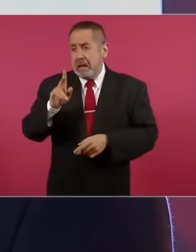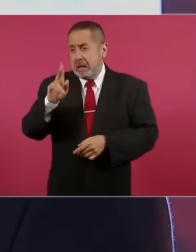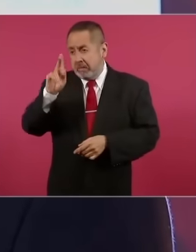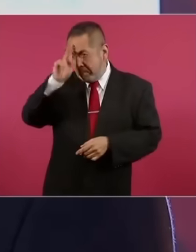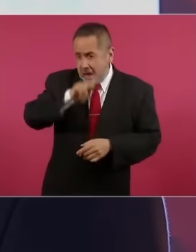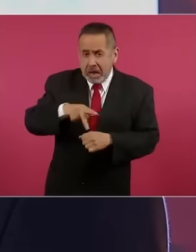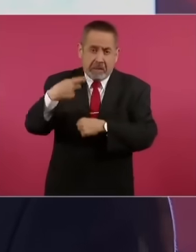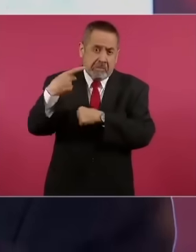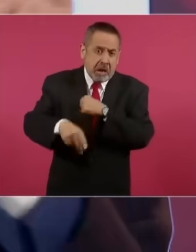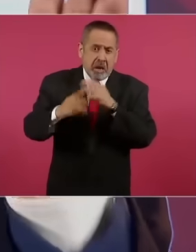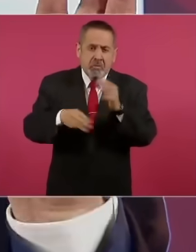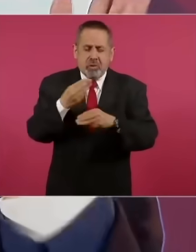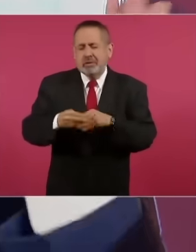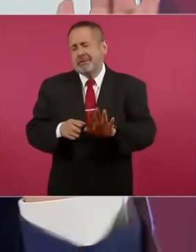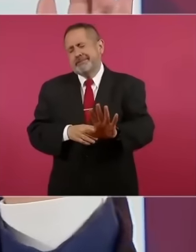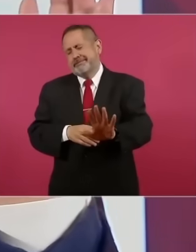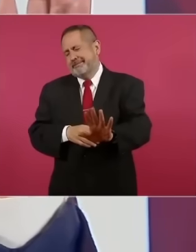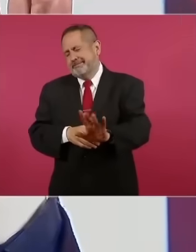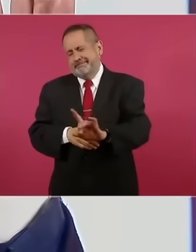peligrosos del mundo,